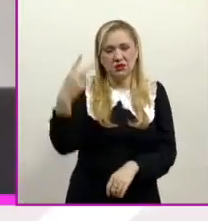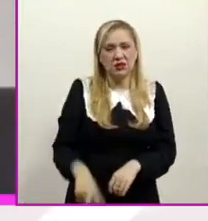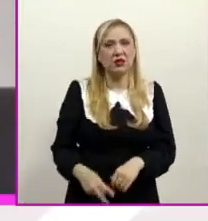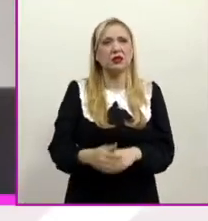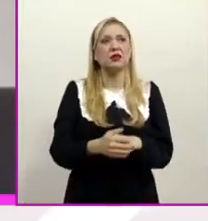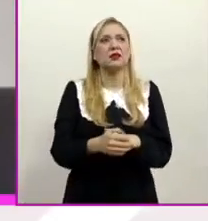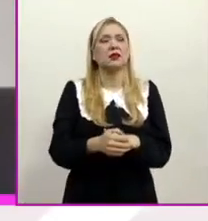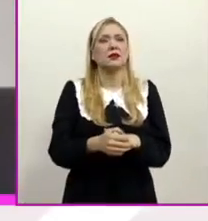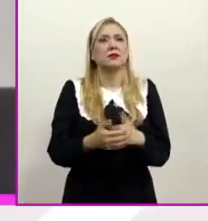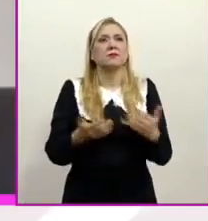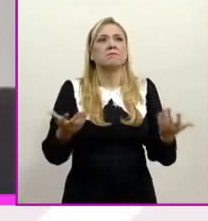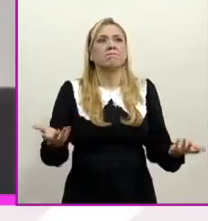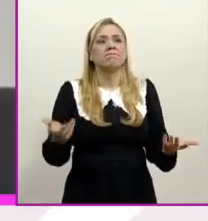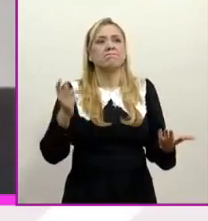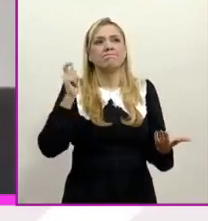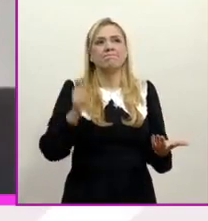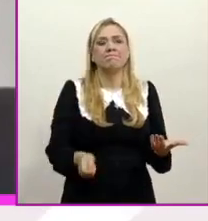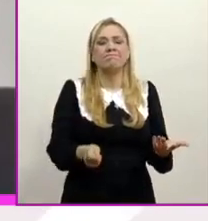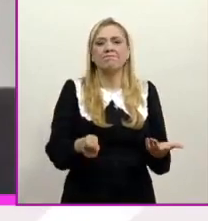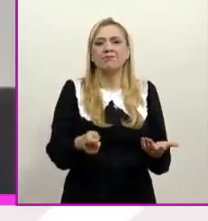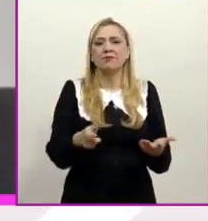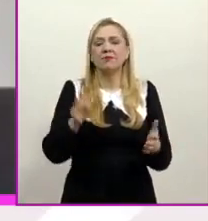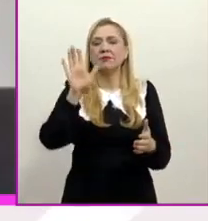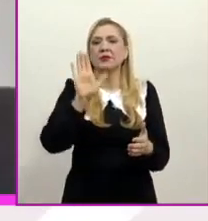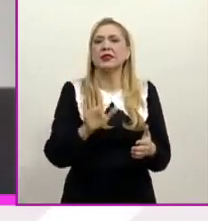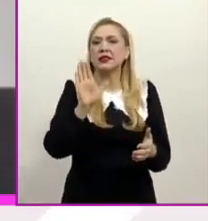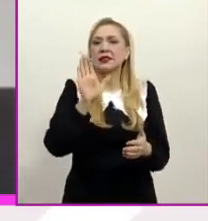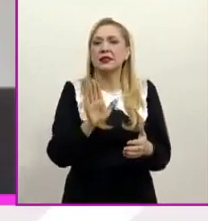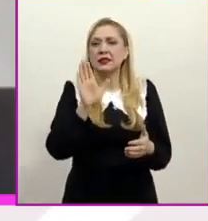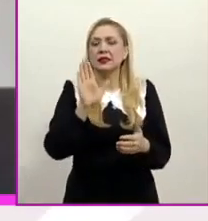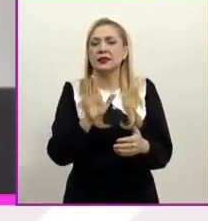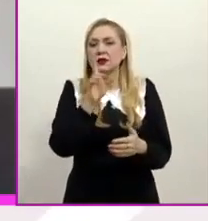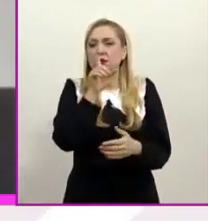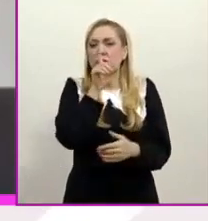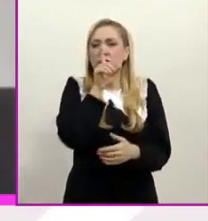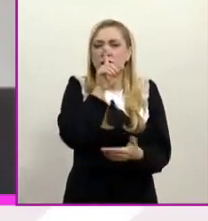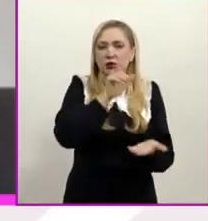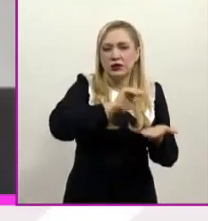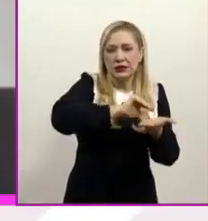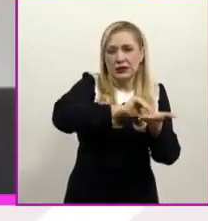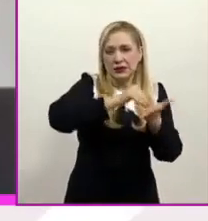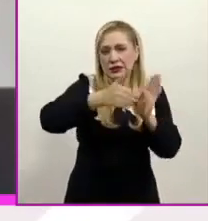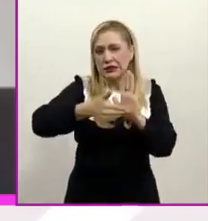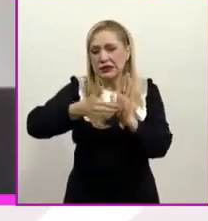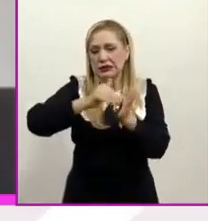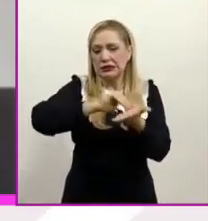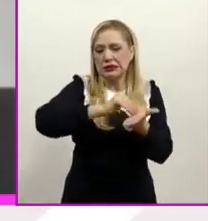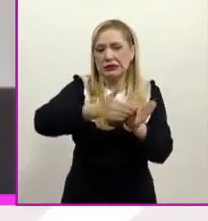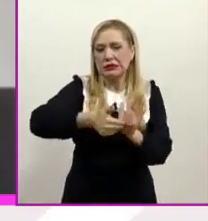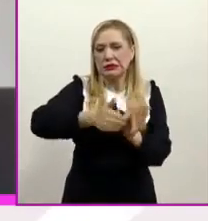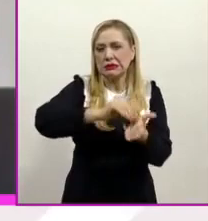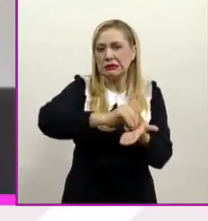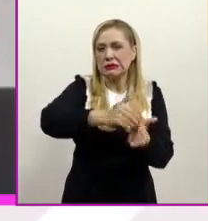soterrado, es un racismo que actúa silenciosamente, que lo ha hecho